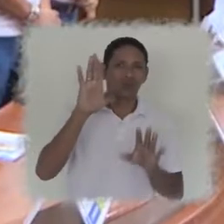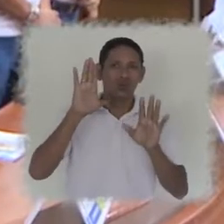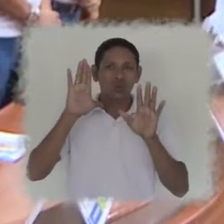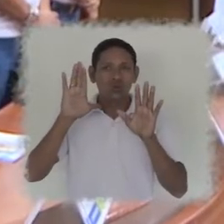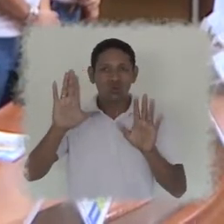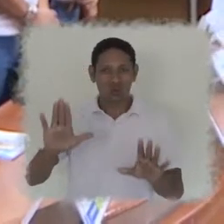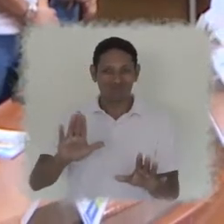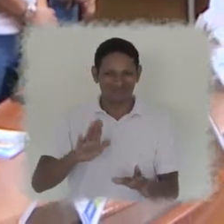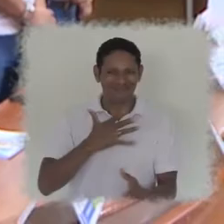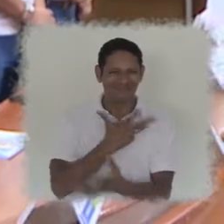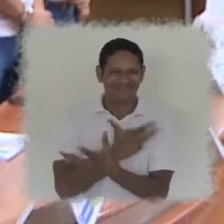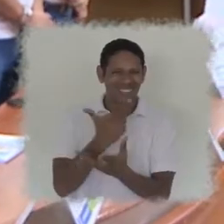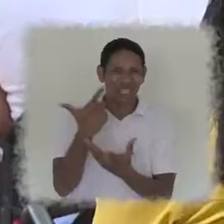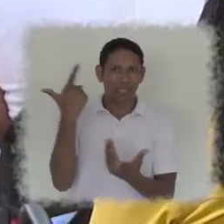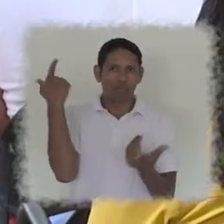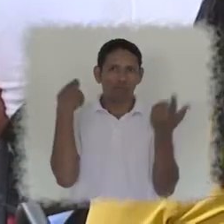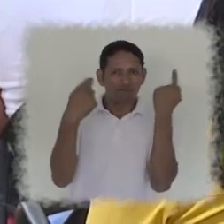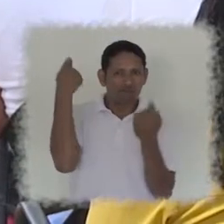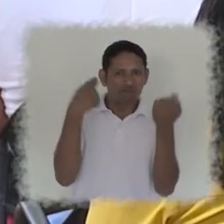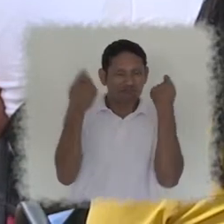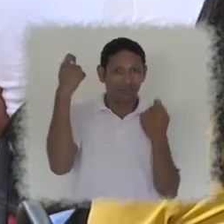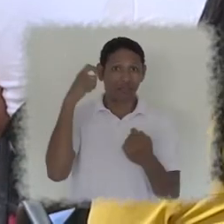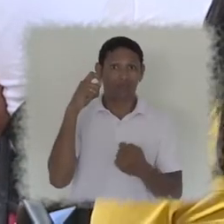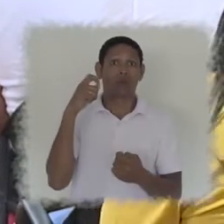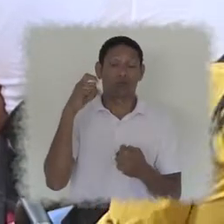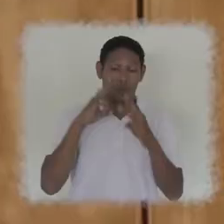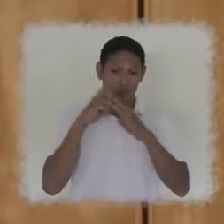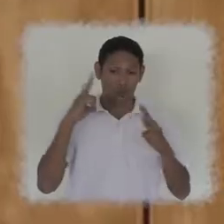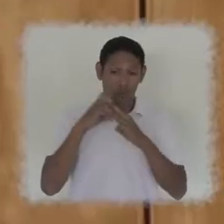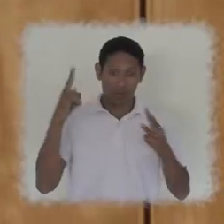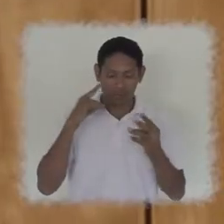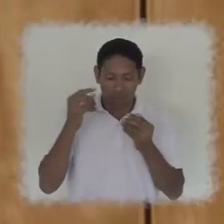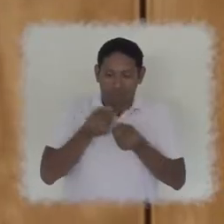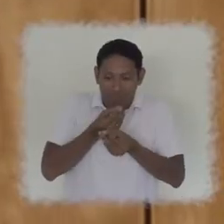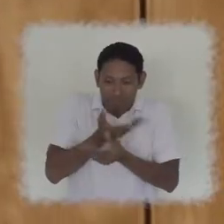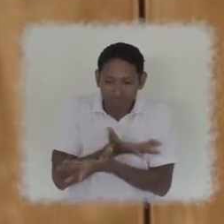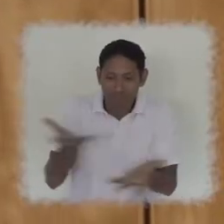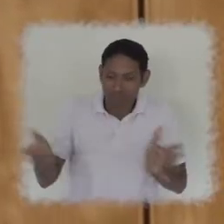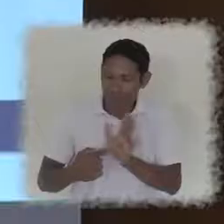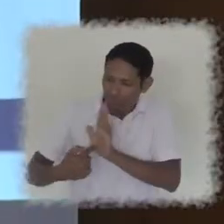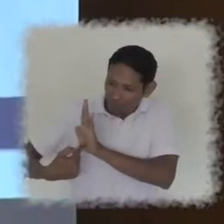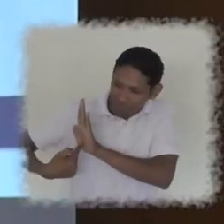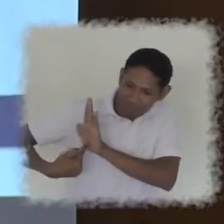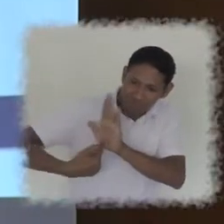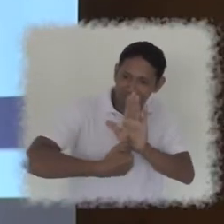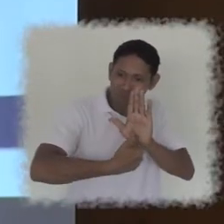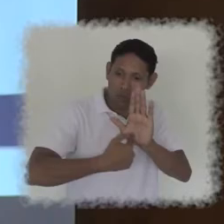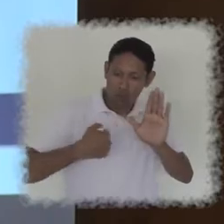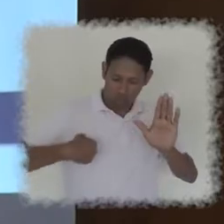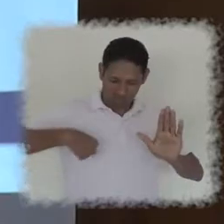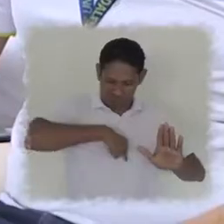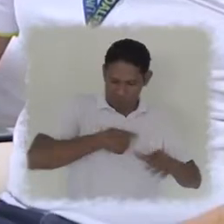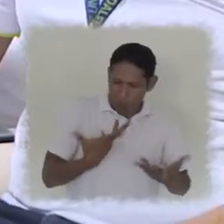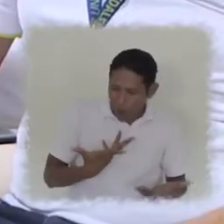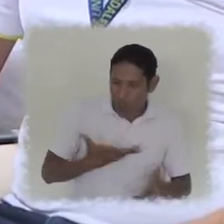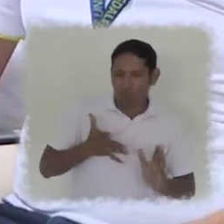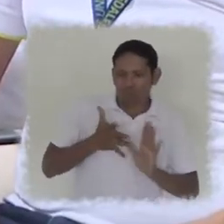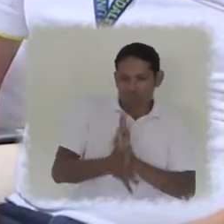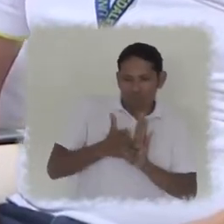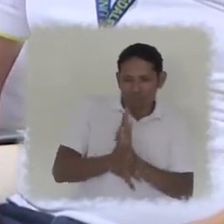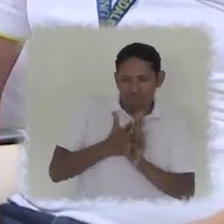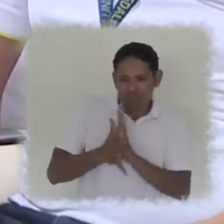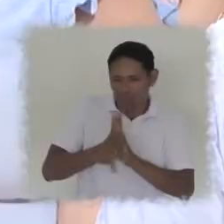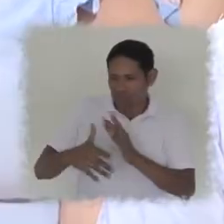retos, la Facultad de Ciencias Empresariales y Económicas de la Universidad del Magdalena ofreció a la comunidad académica su informe